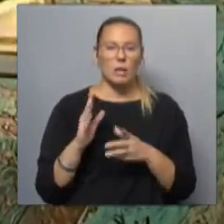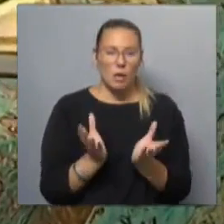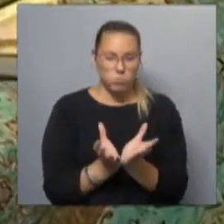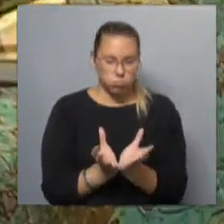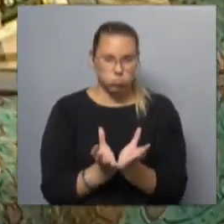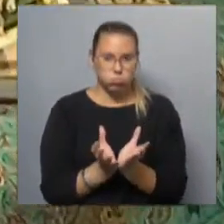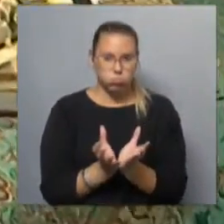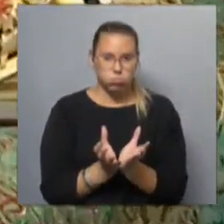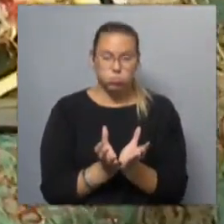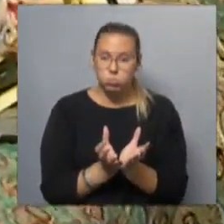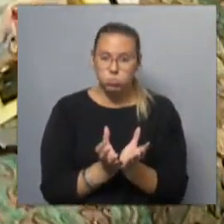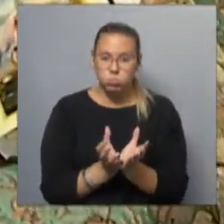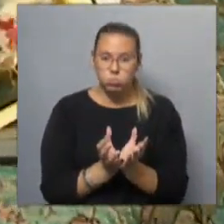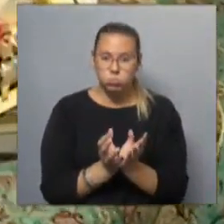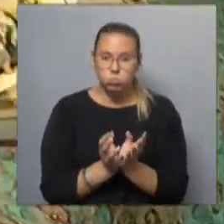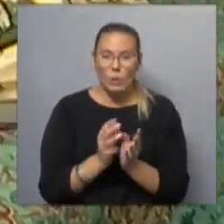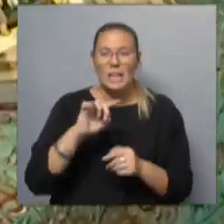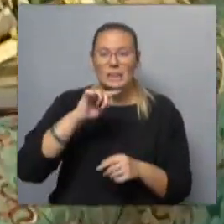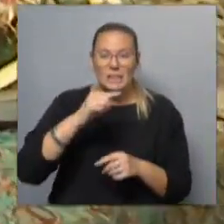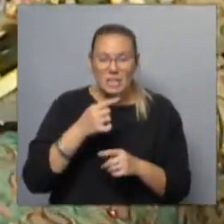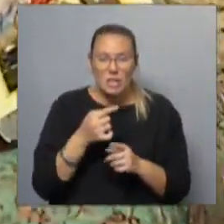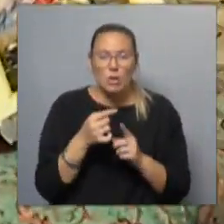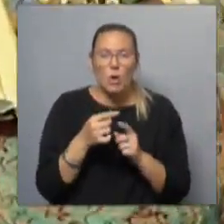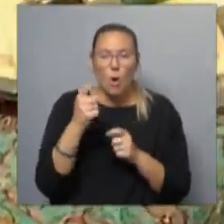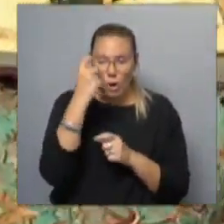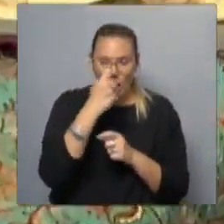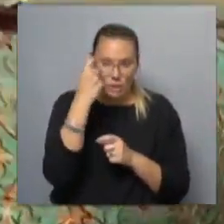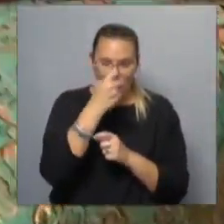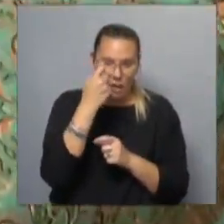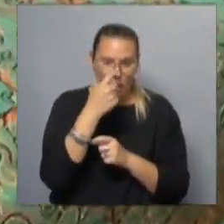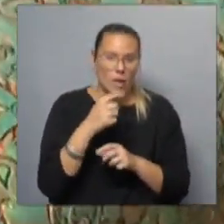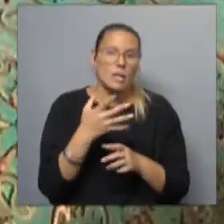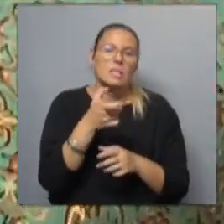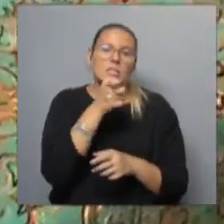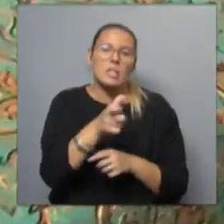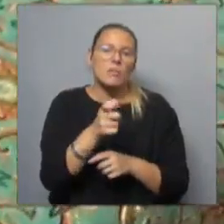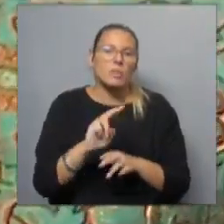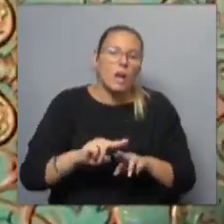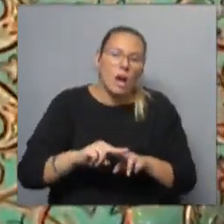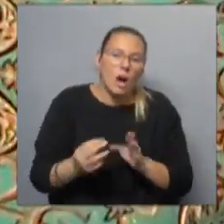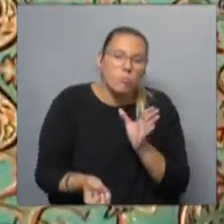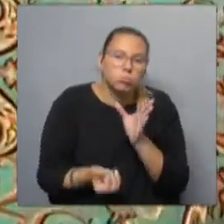germinado de trigo o lentejas, que significa justamente el renacer, el inicio de la primavera.